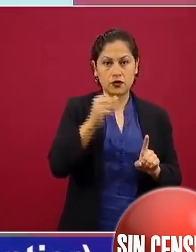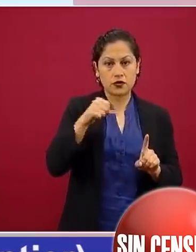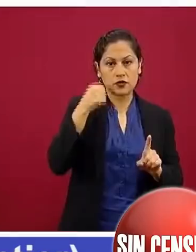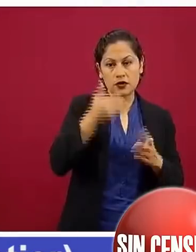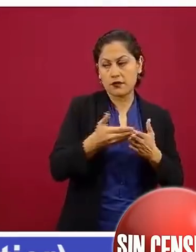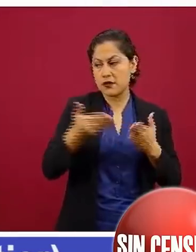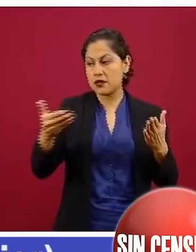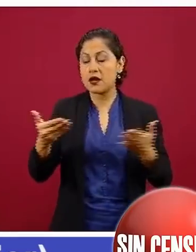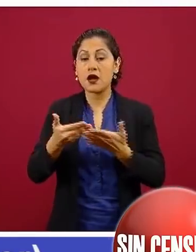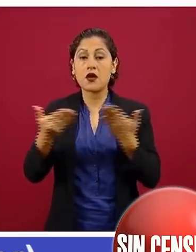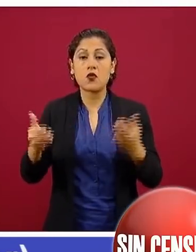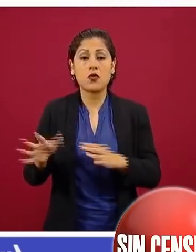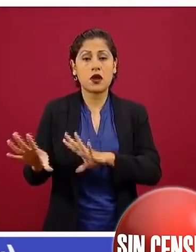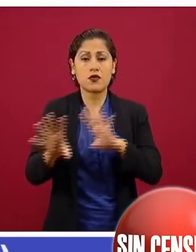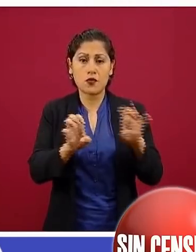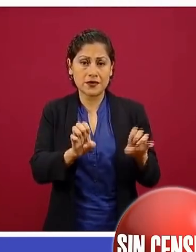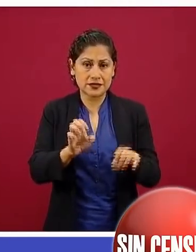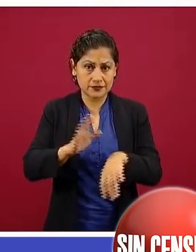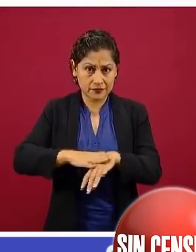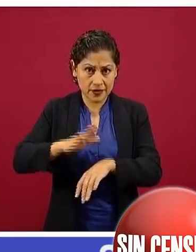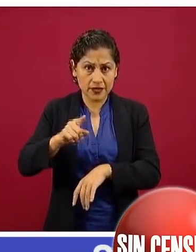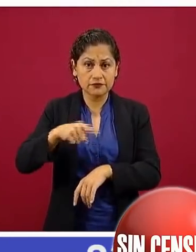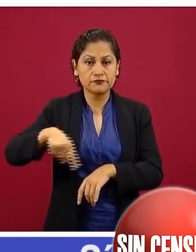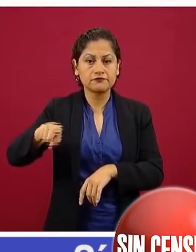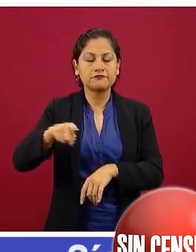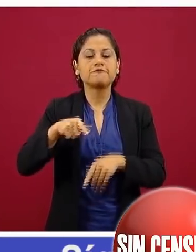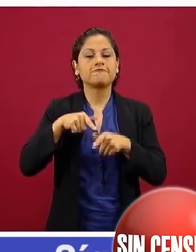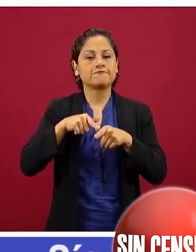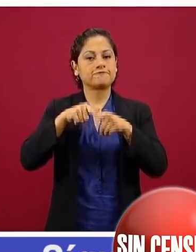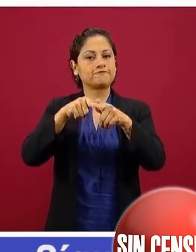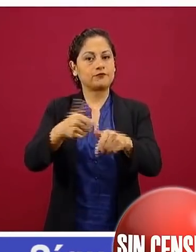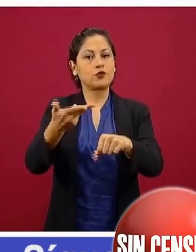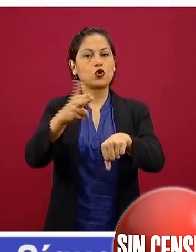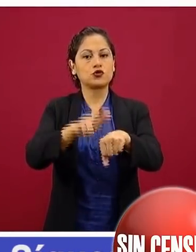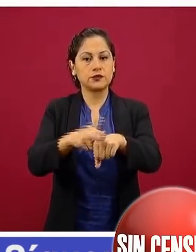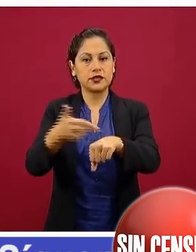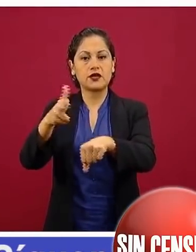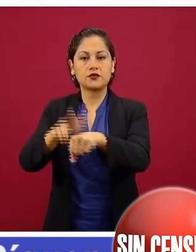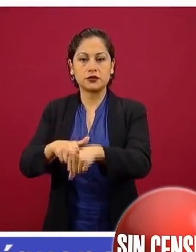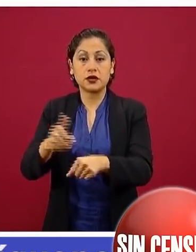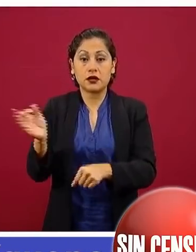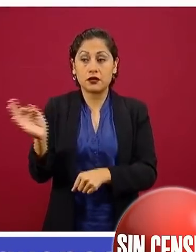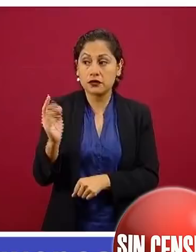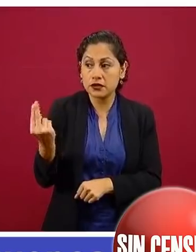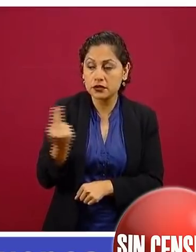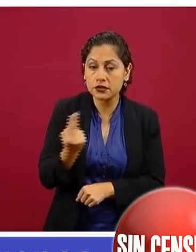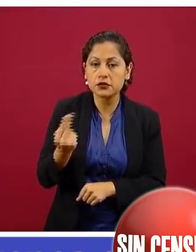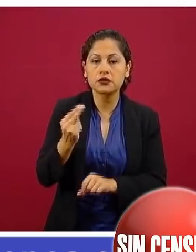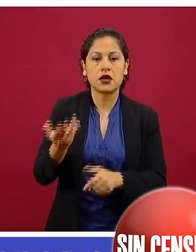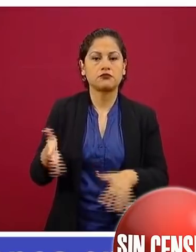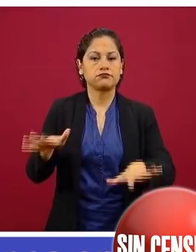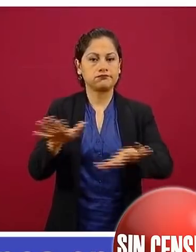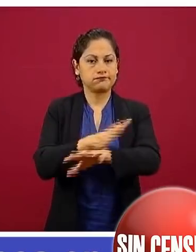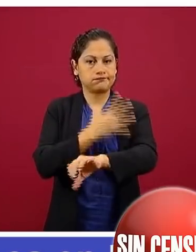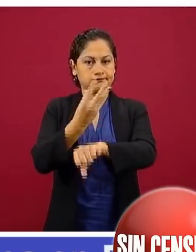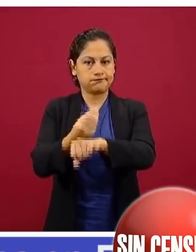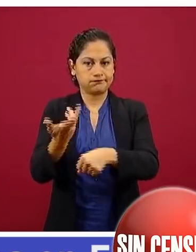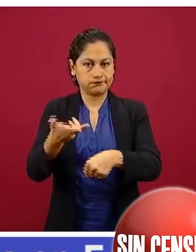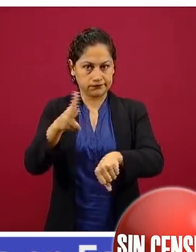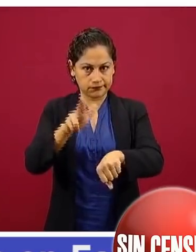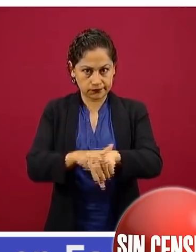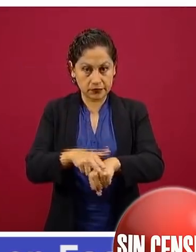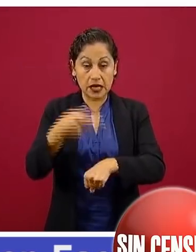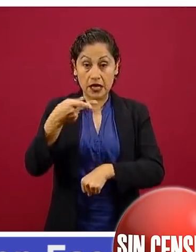casi 900, y seguiremos con la reconversión hospitalaria conforme vaya siendo necesario, pero con la claridad de que ahorita